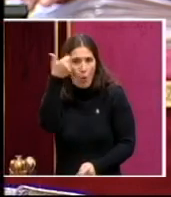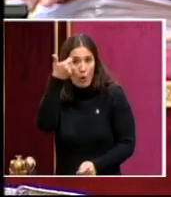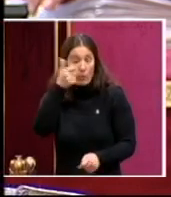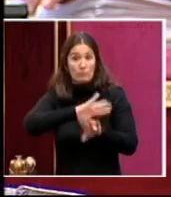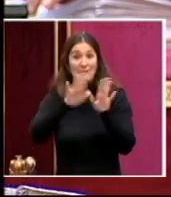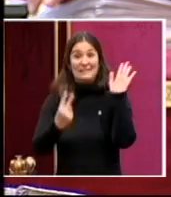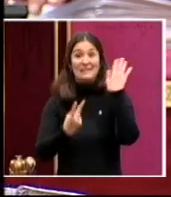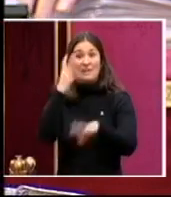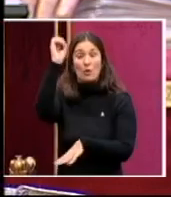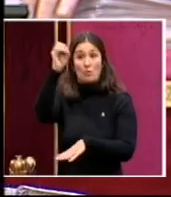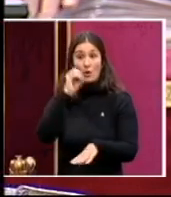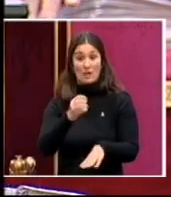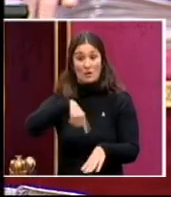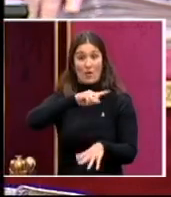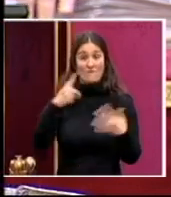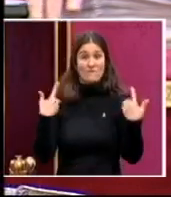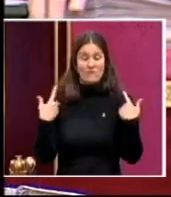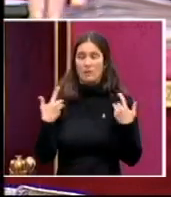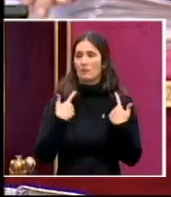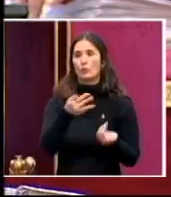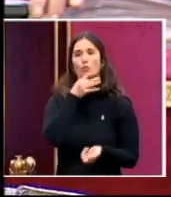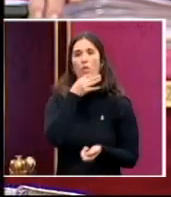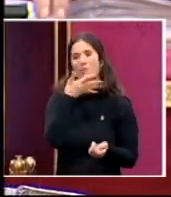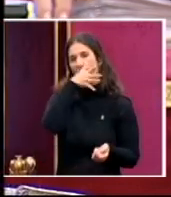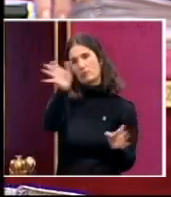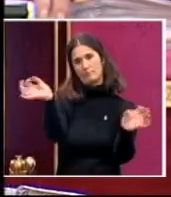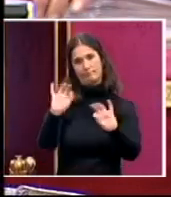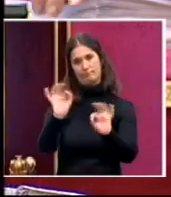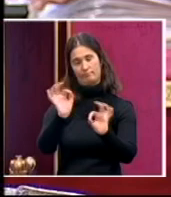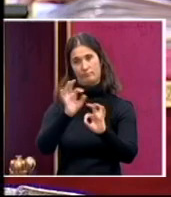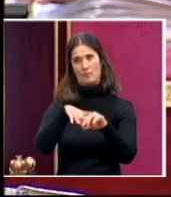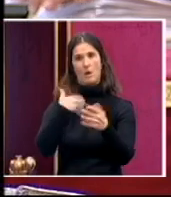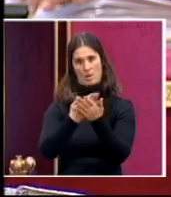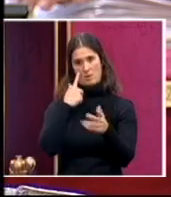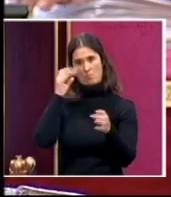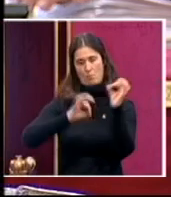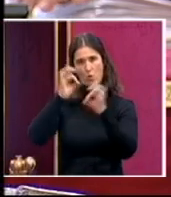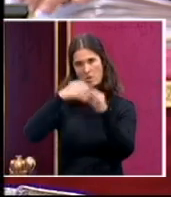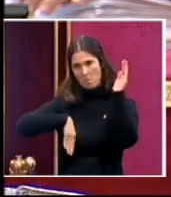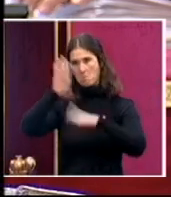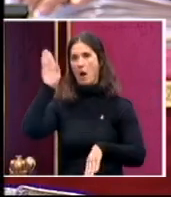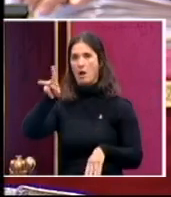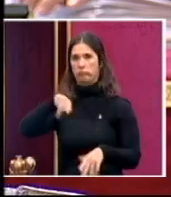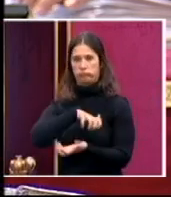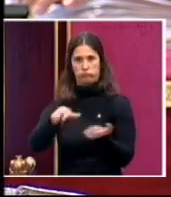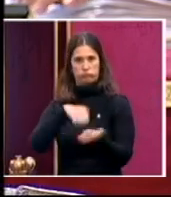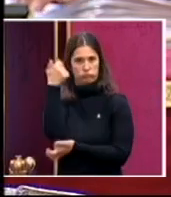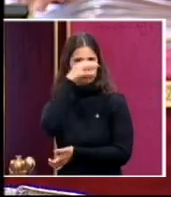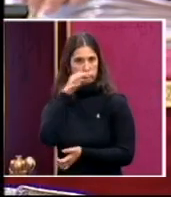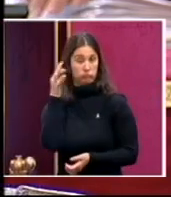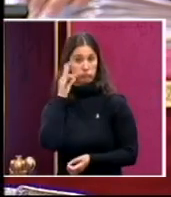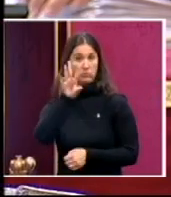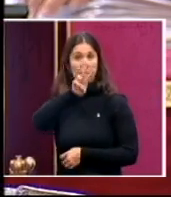El 75% de las víctimas no han presentado denuncia ante el número tan elevado de mujeres que son víctimas de la violencia de género.